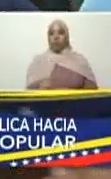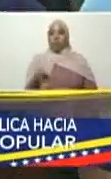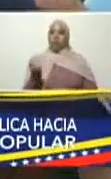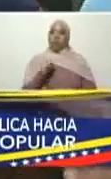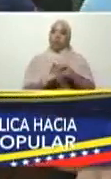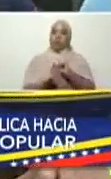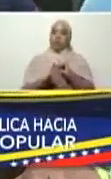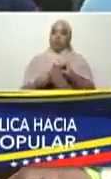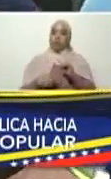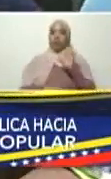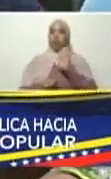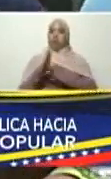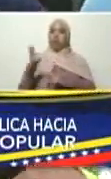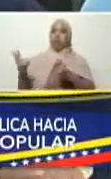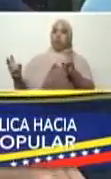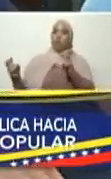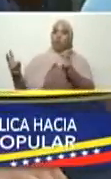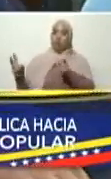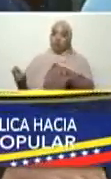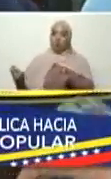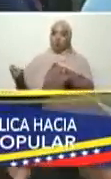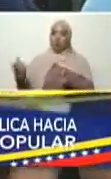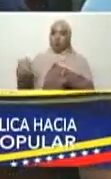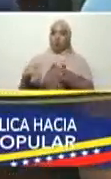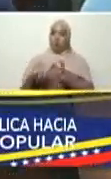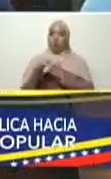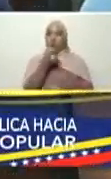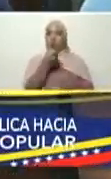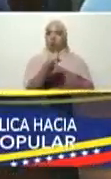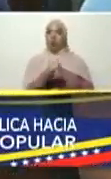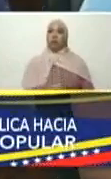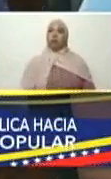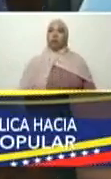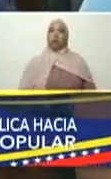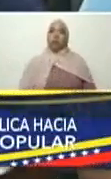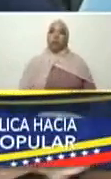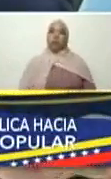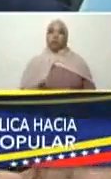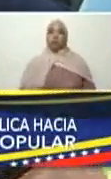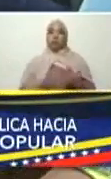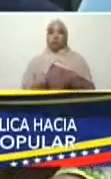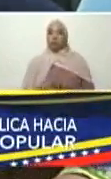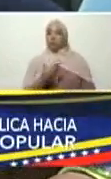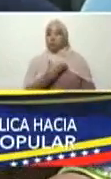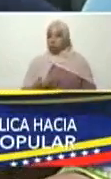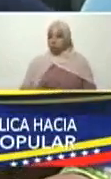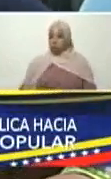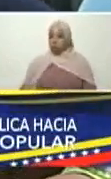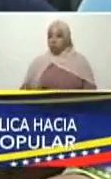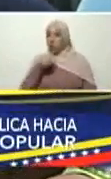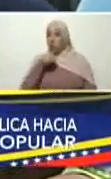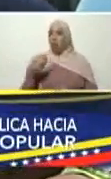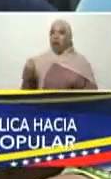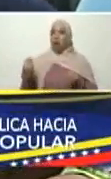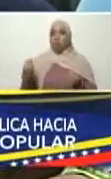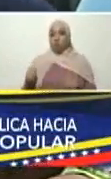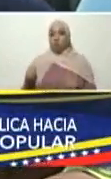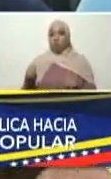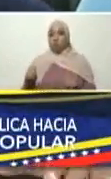de lo nuevo justamente en este ámbito de ideas. Una de las cosas que hemos pensado, presidente, para no encadenarme aquí, porque ya hablo mucho,